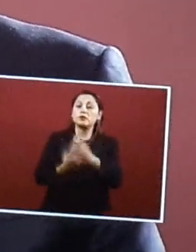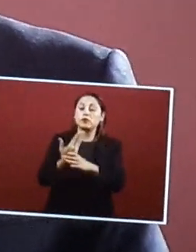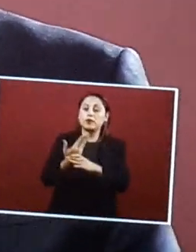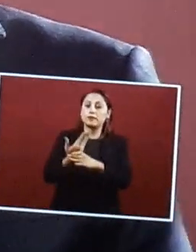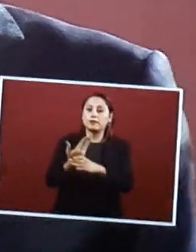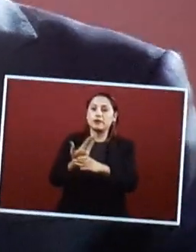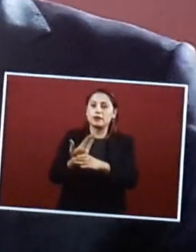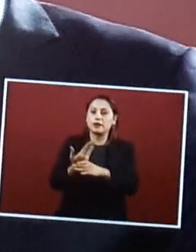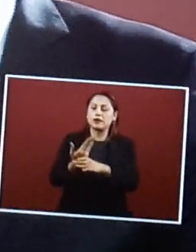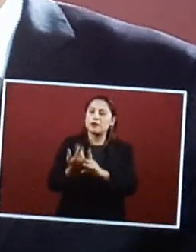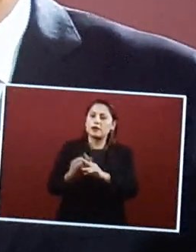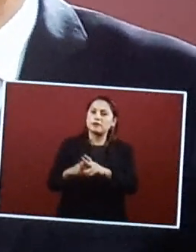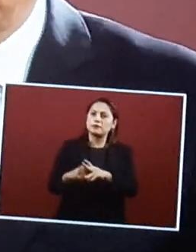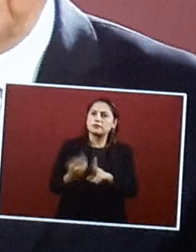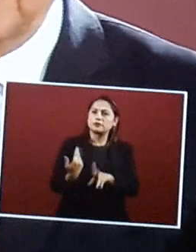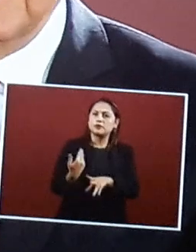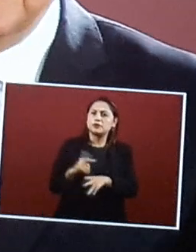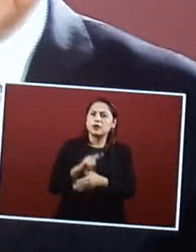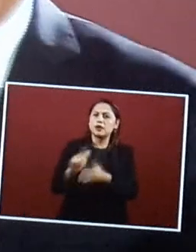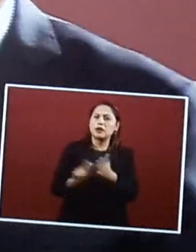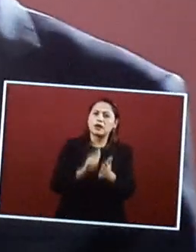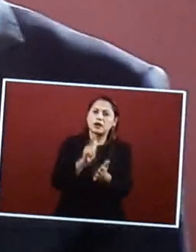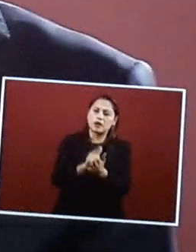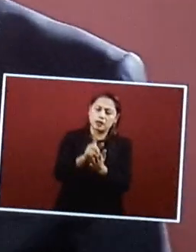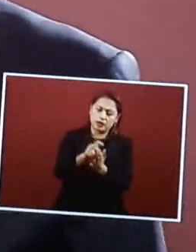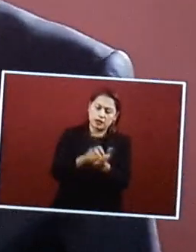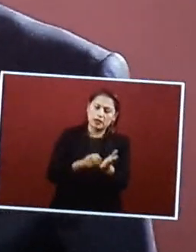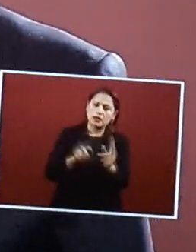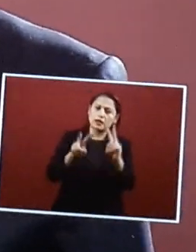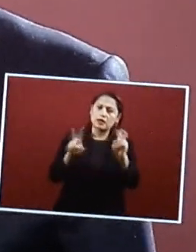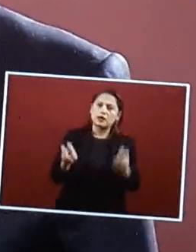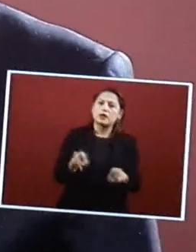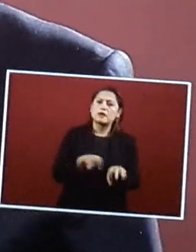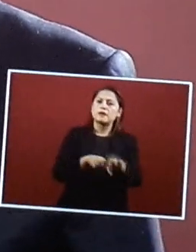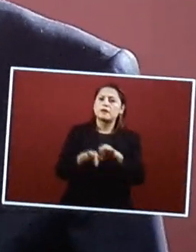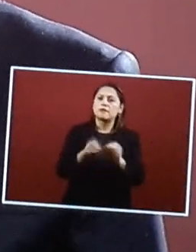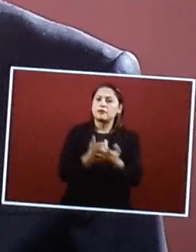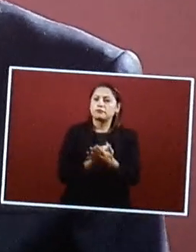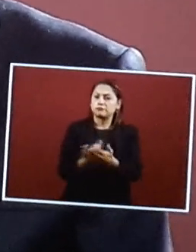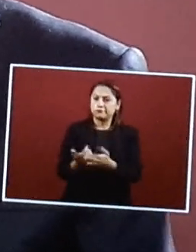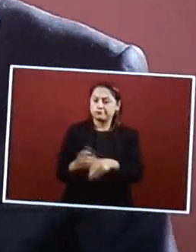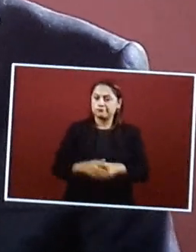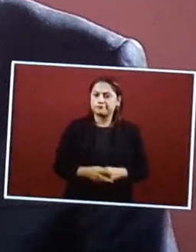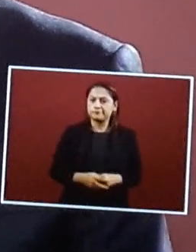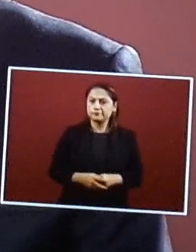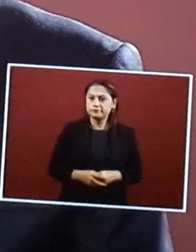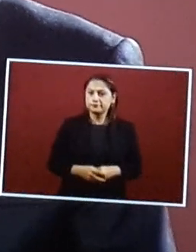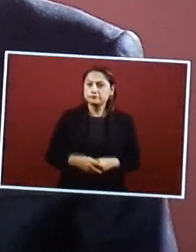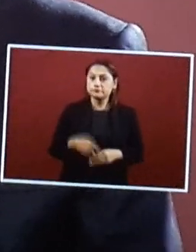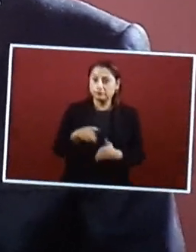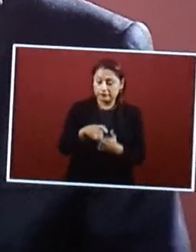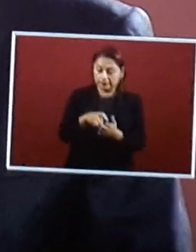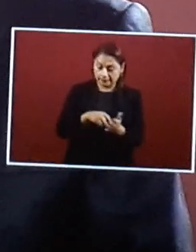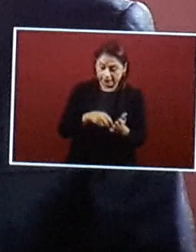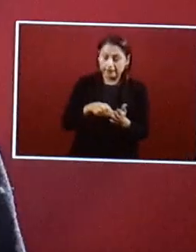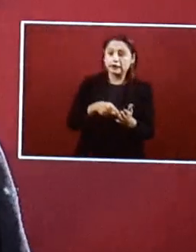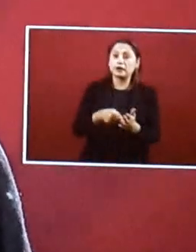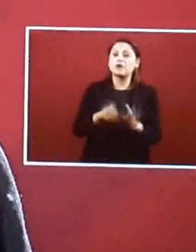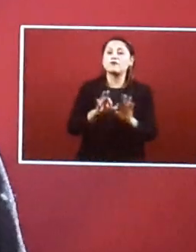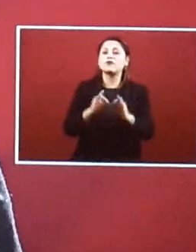reforma laboral, agregaría, auténtica,